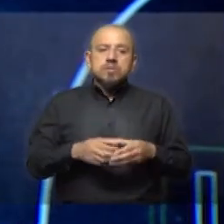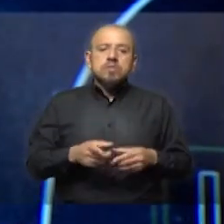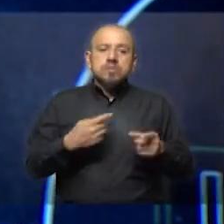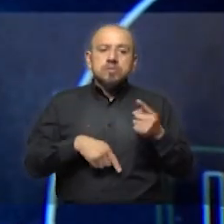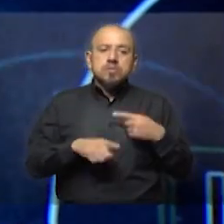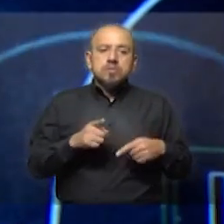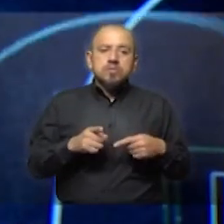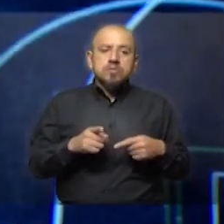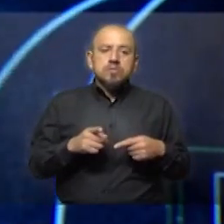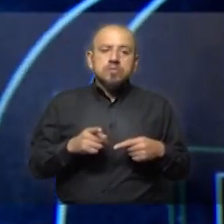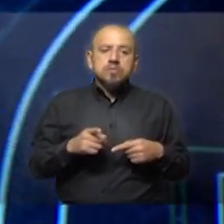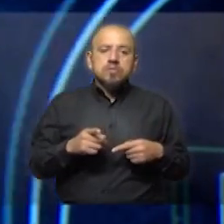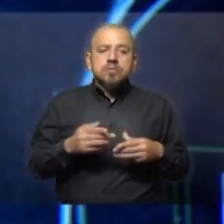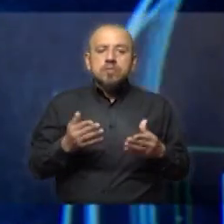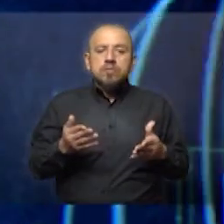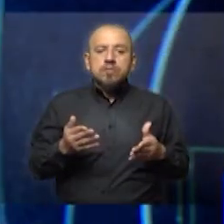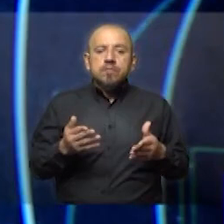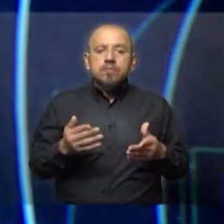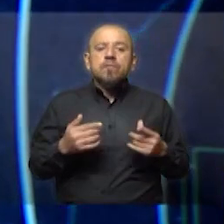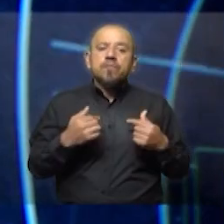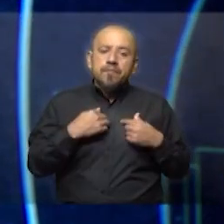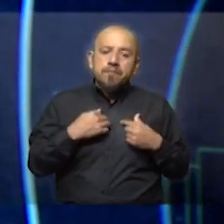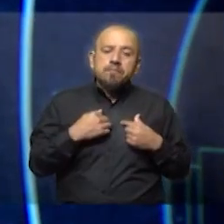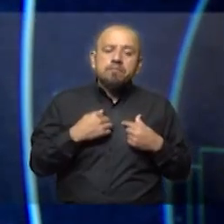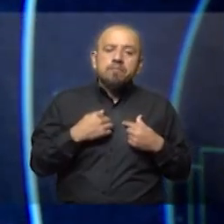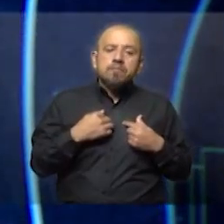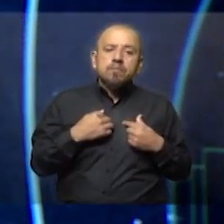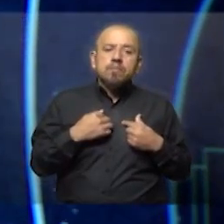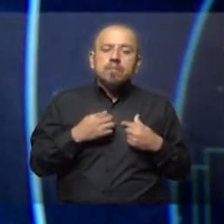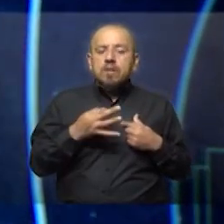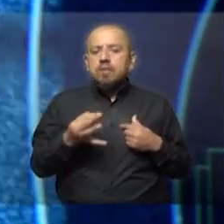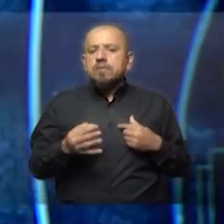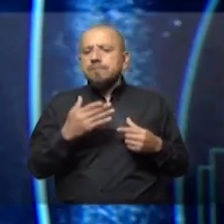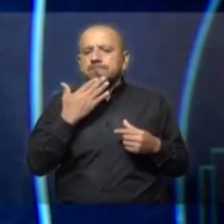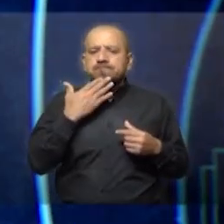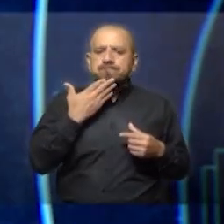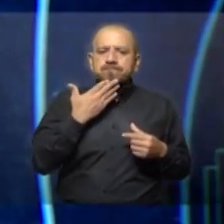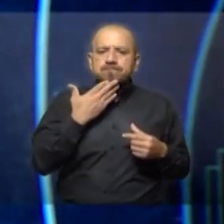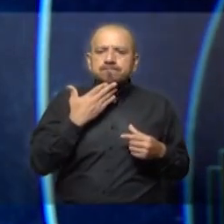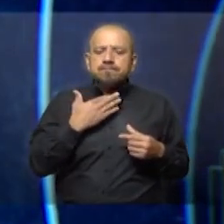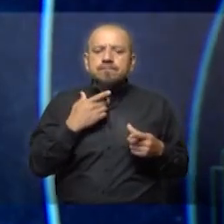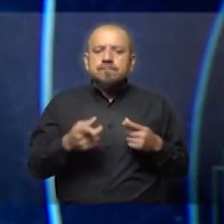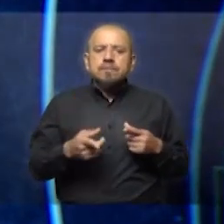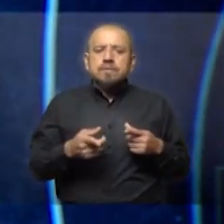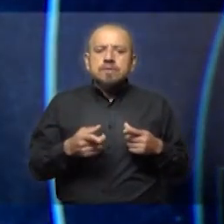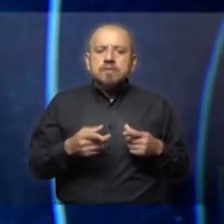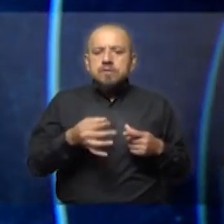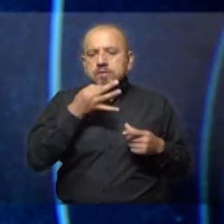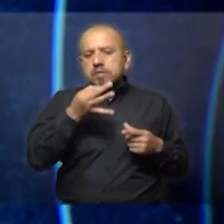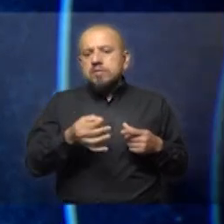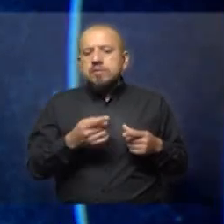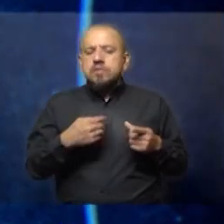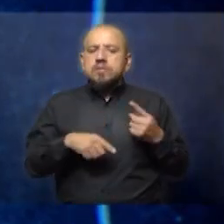que en principio yo Me permito un poco dudar de esa declaración que hace